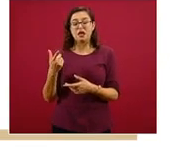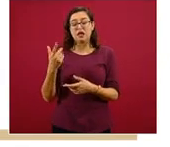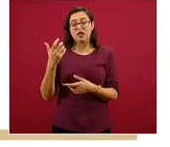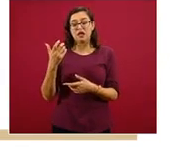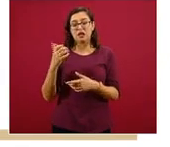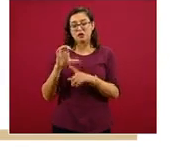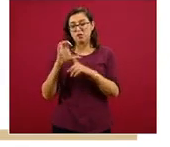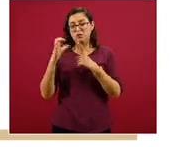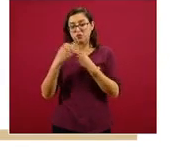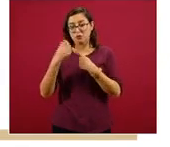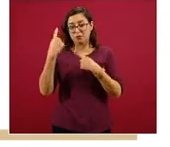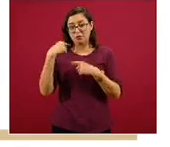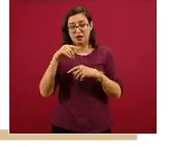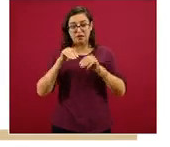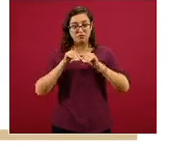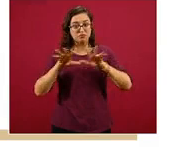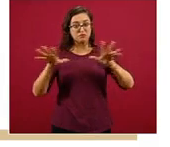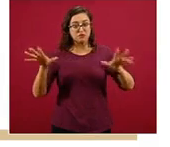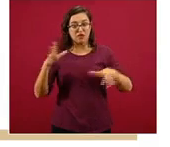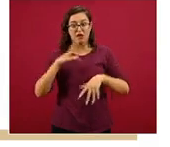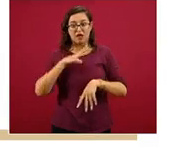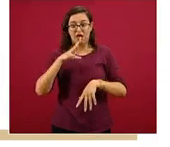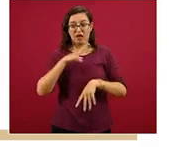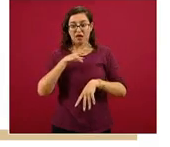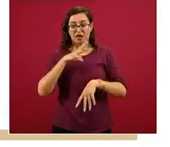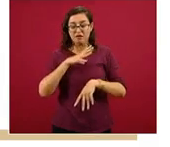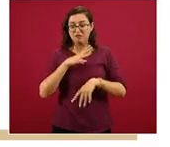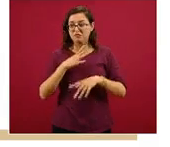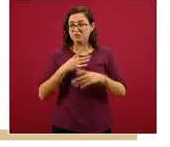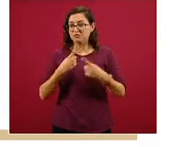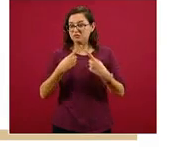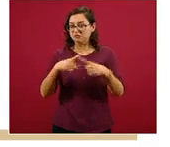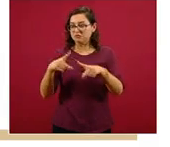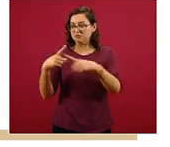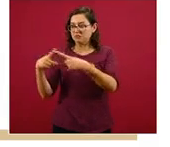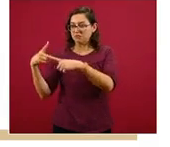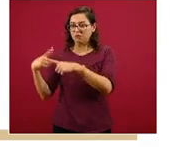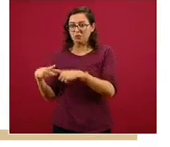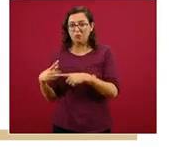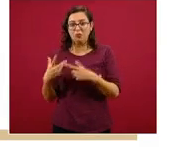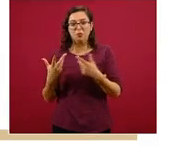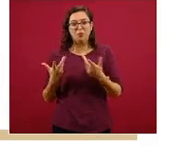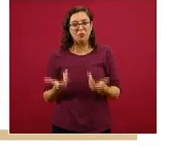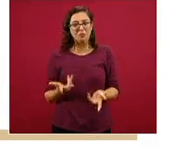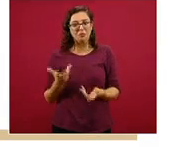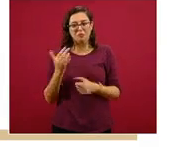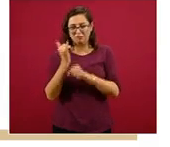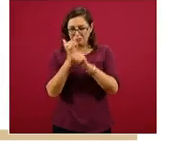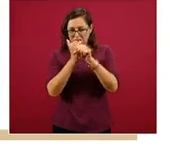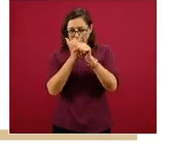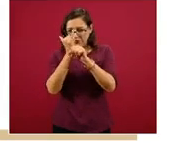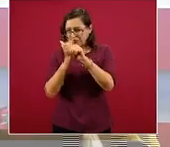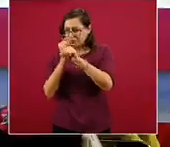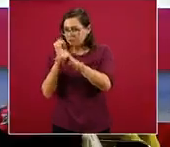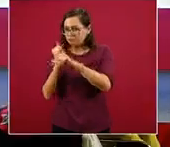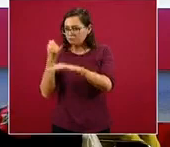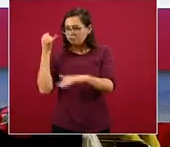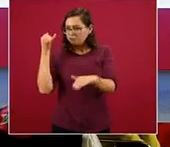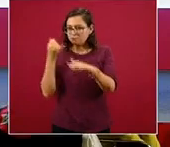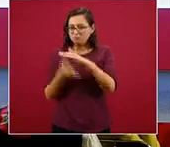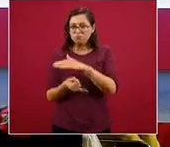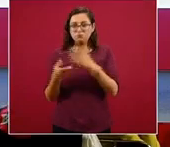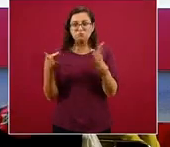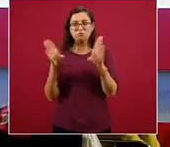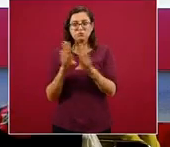la Diversidad Biológica, de la biodiversidad. Entonces, ellos han hecho estudios muy profundos de